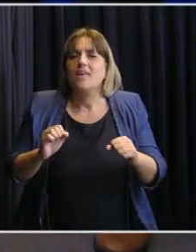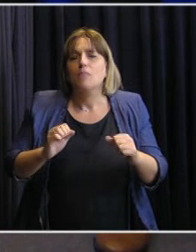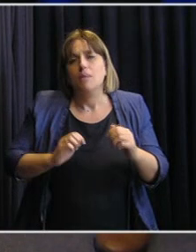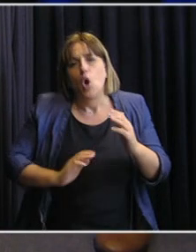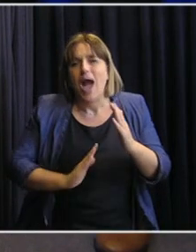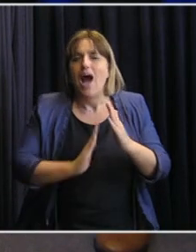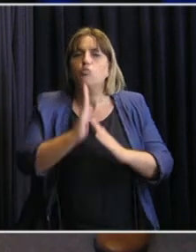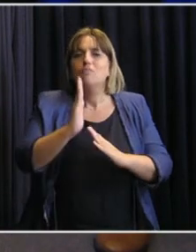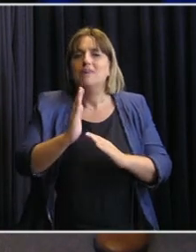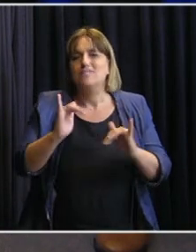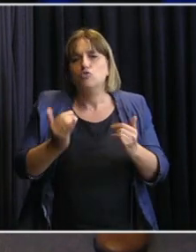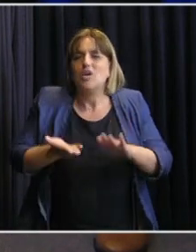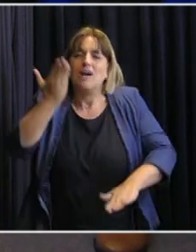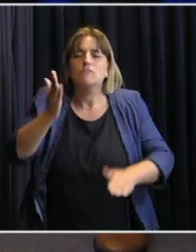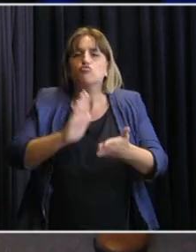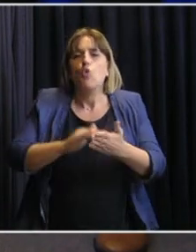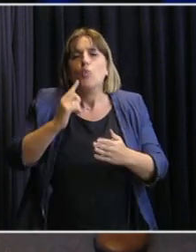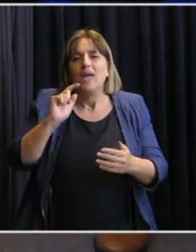gente que pasa en el estado de los últimos días?